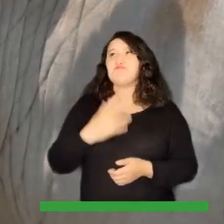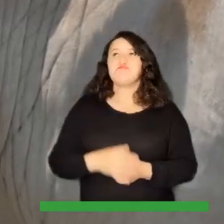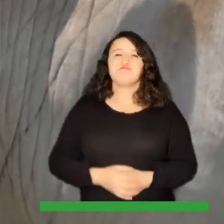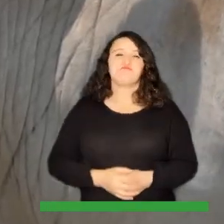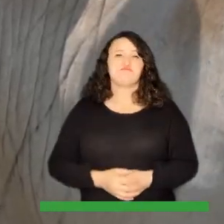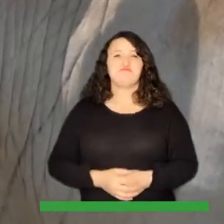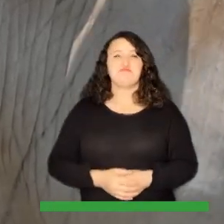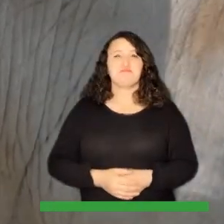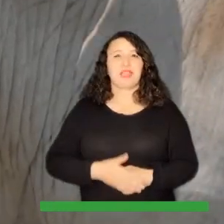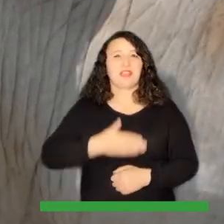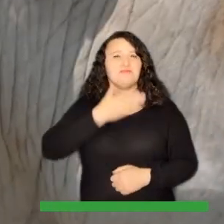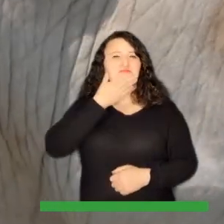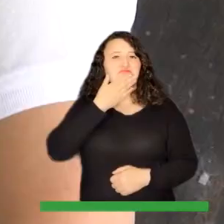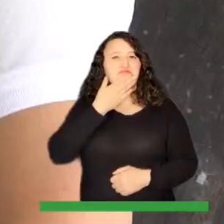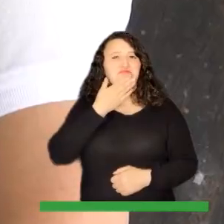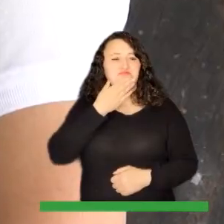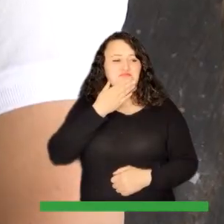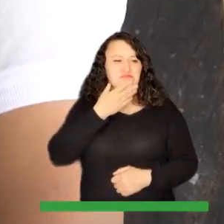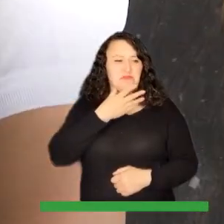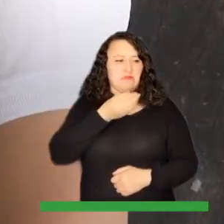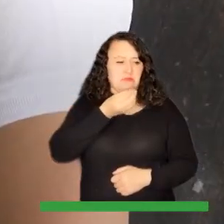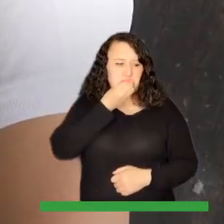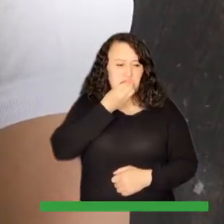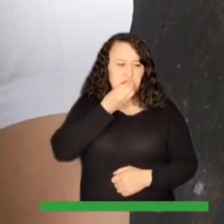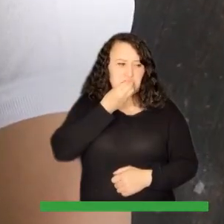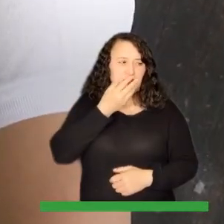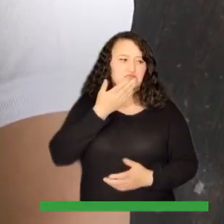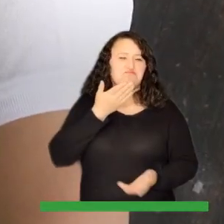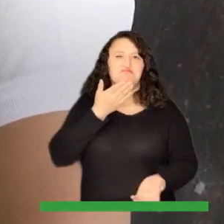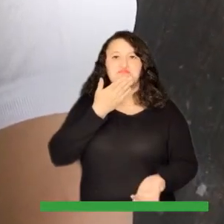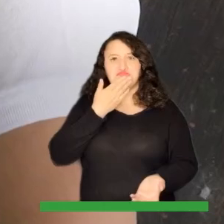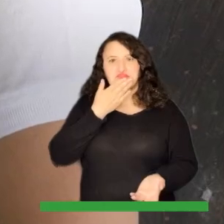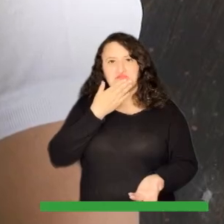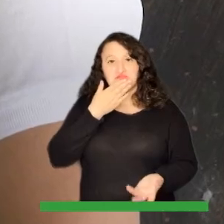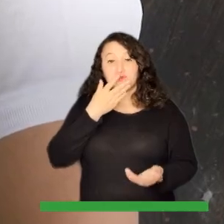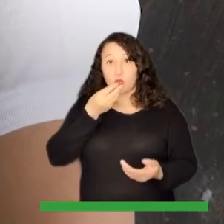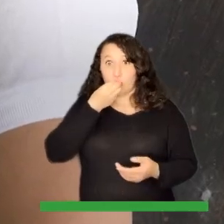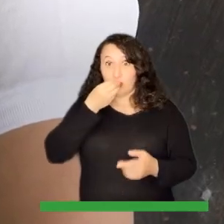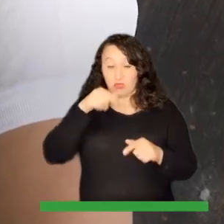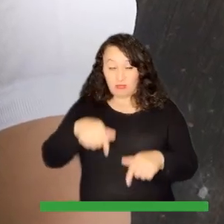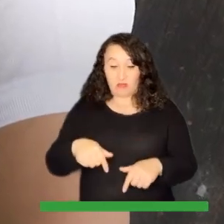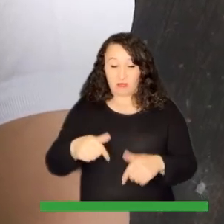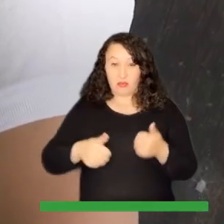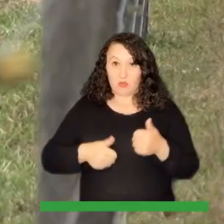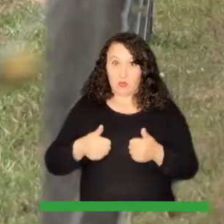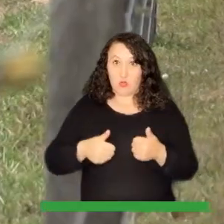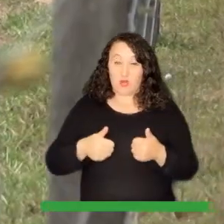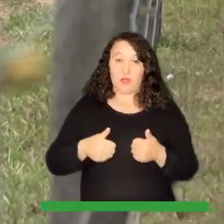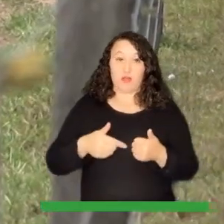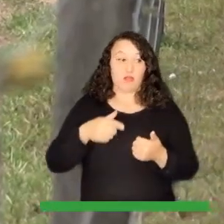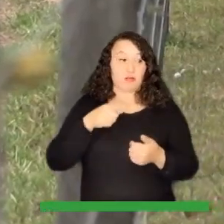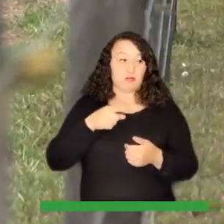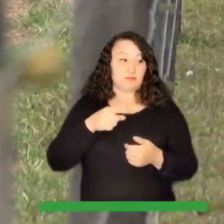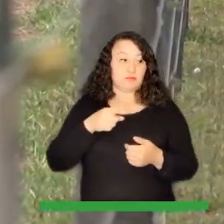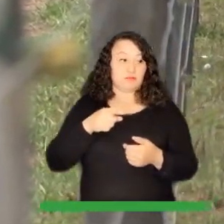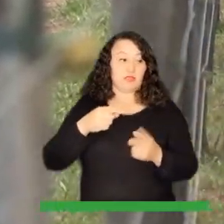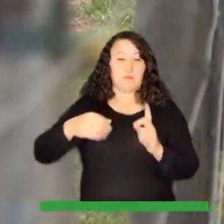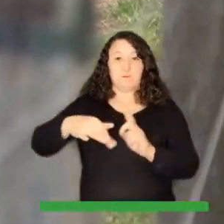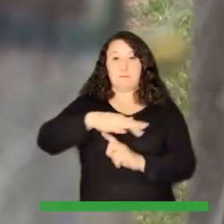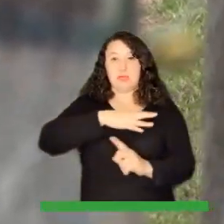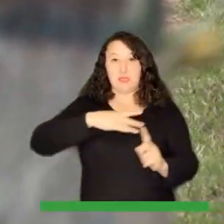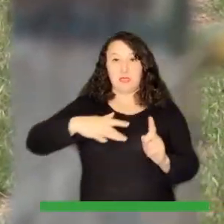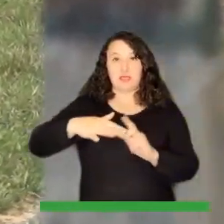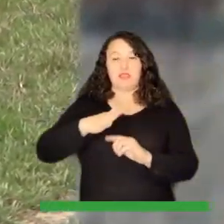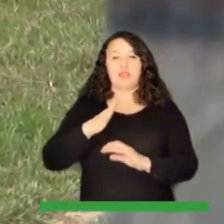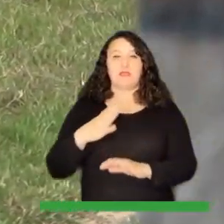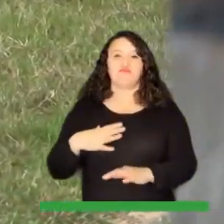de alimento. Hay que resaltar que el alimento acá es pastoreo, están en su ambiente, en un confort,